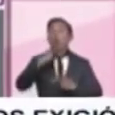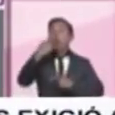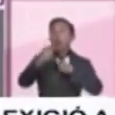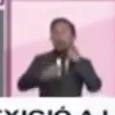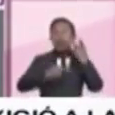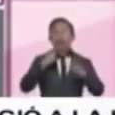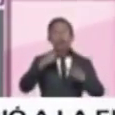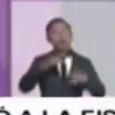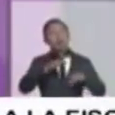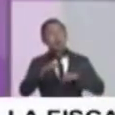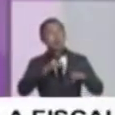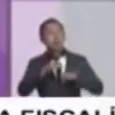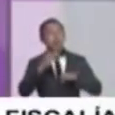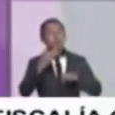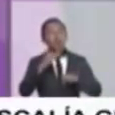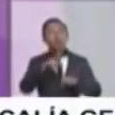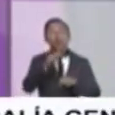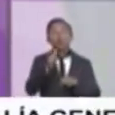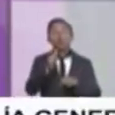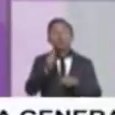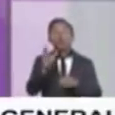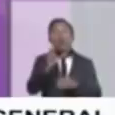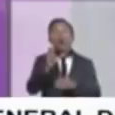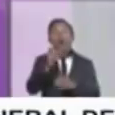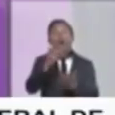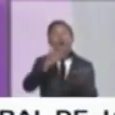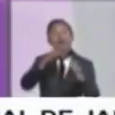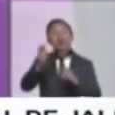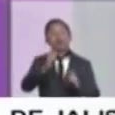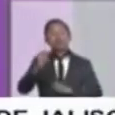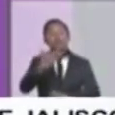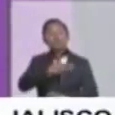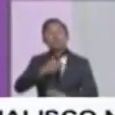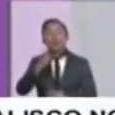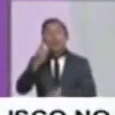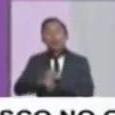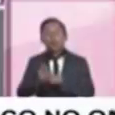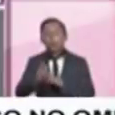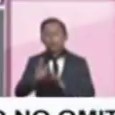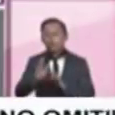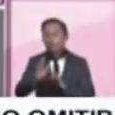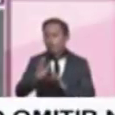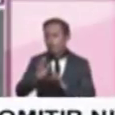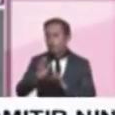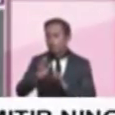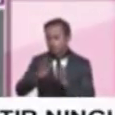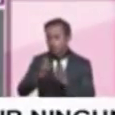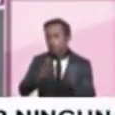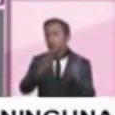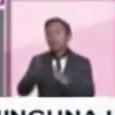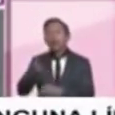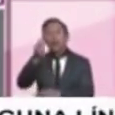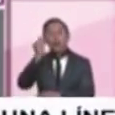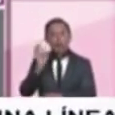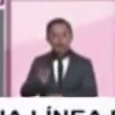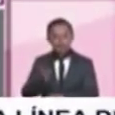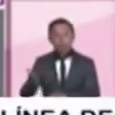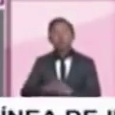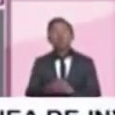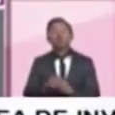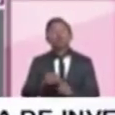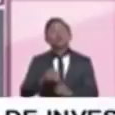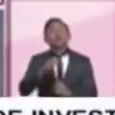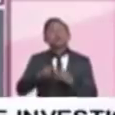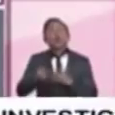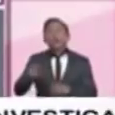Anaya y Meade ya se pusieron de acuerdo de dejarse de pelearse entre ellos para ir en contra de López Obrador, lo cual tiene todo el